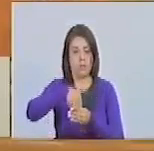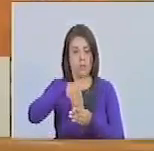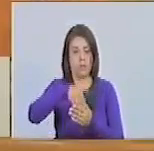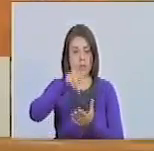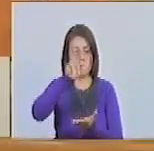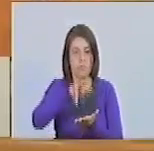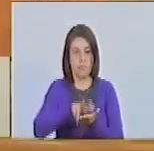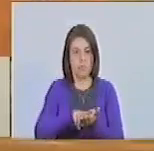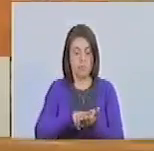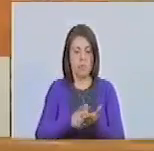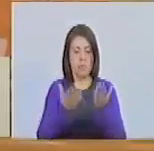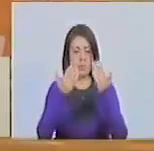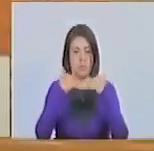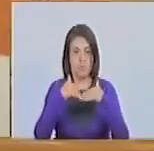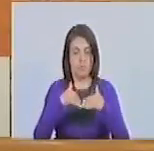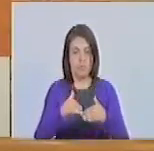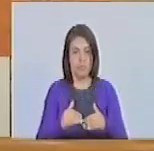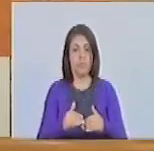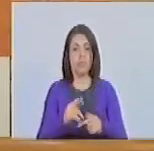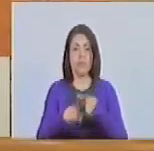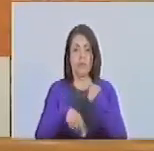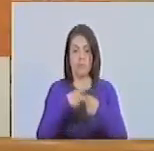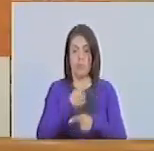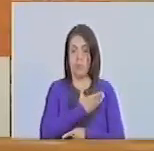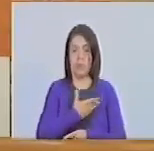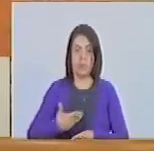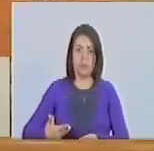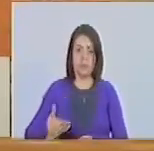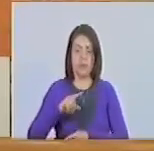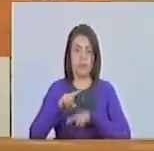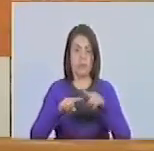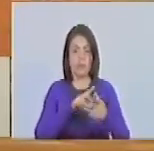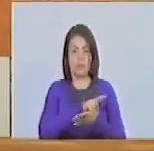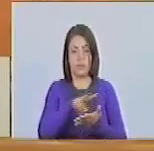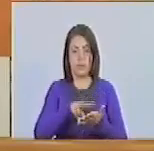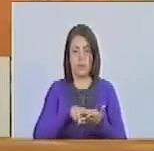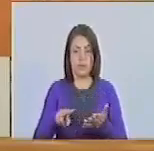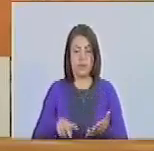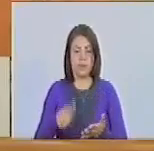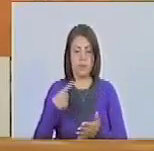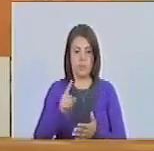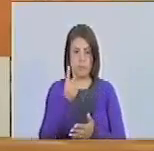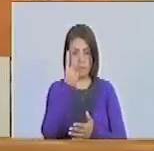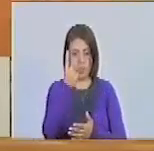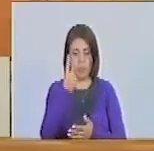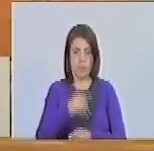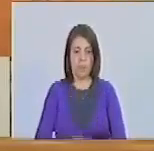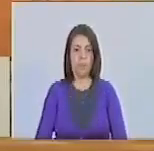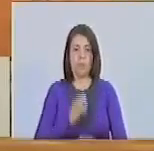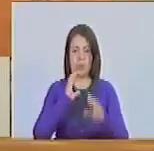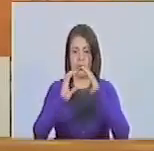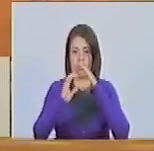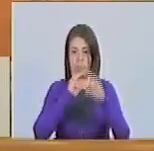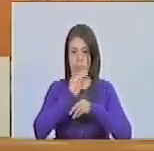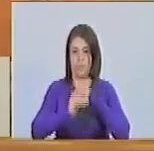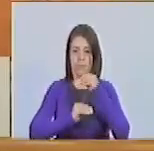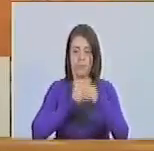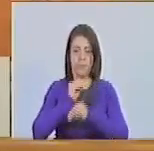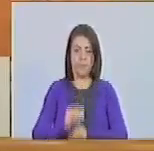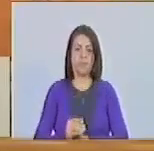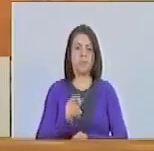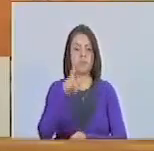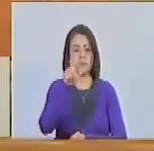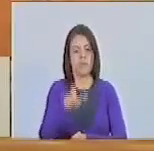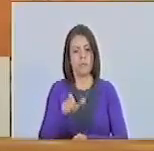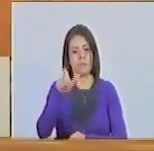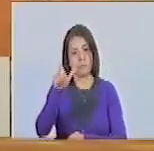votación, resultó aprobada. A continuación, el presidente ordenó dar lectura a la cuenta. Primero, comunicaciones suscritas por las